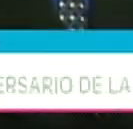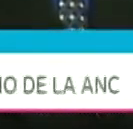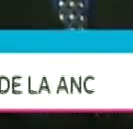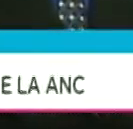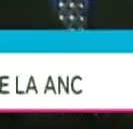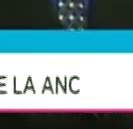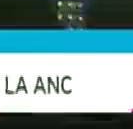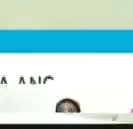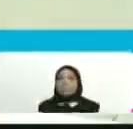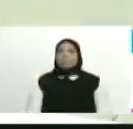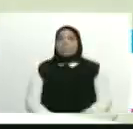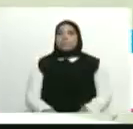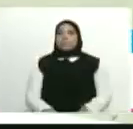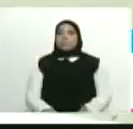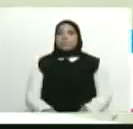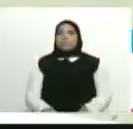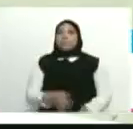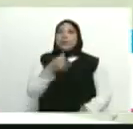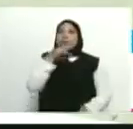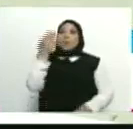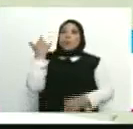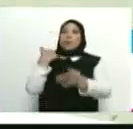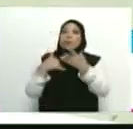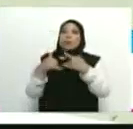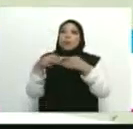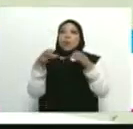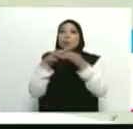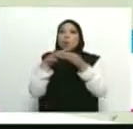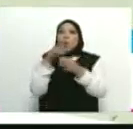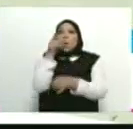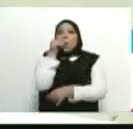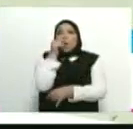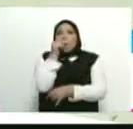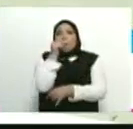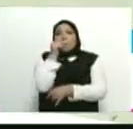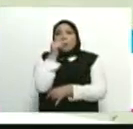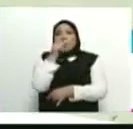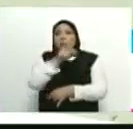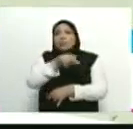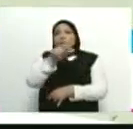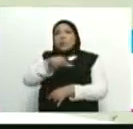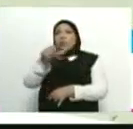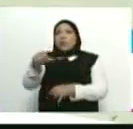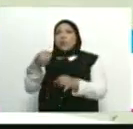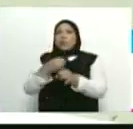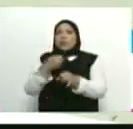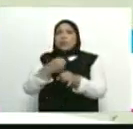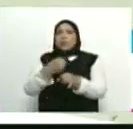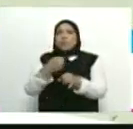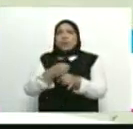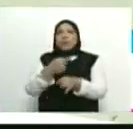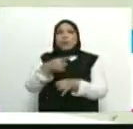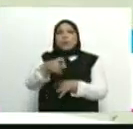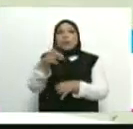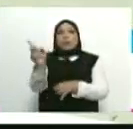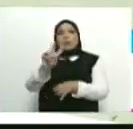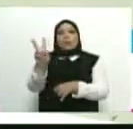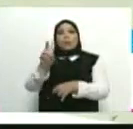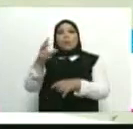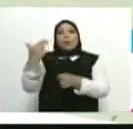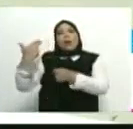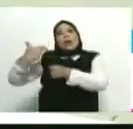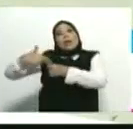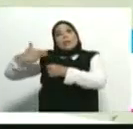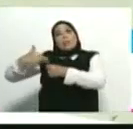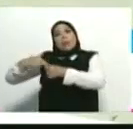quemó más de 19 seres humanos, ciudadanos venezolanos. Los quemaron vivos, le echaron gasolina y los